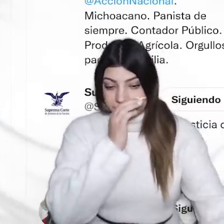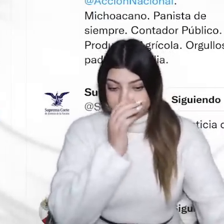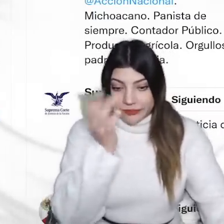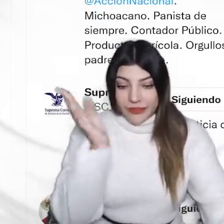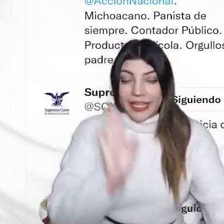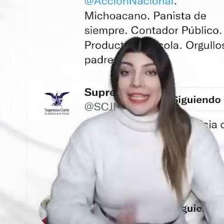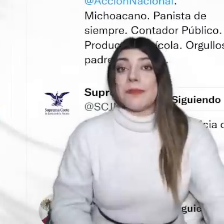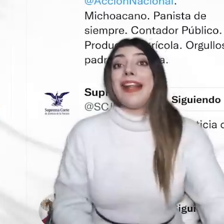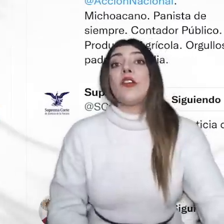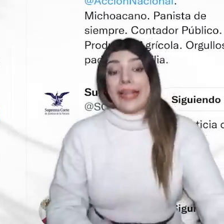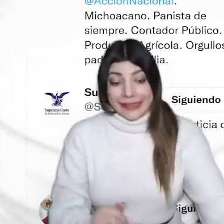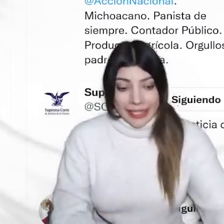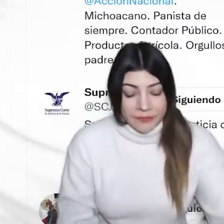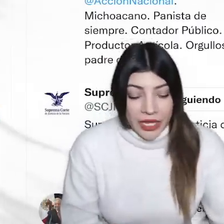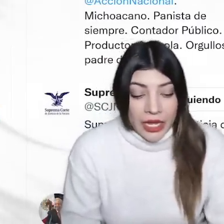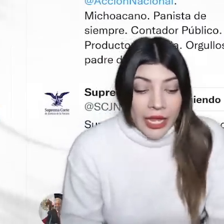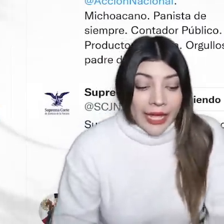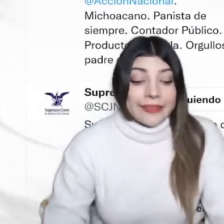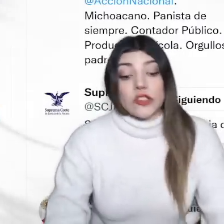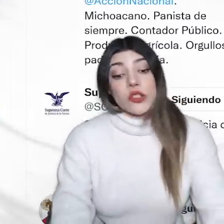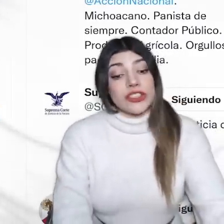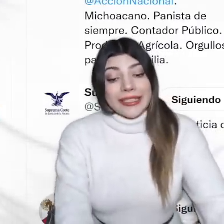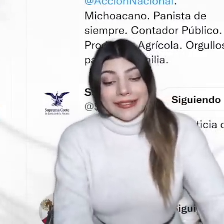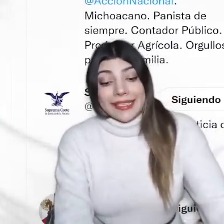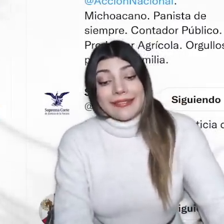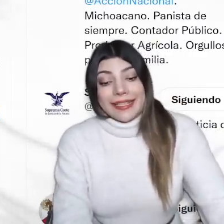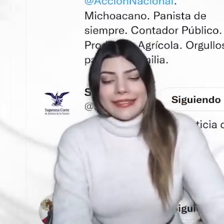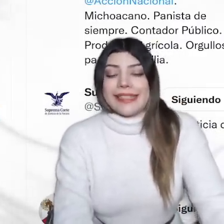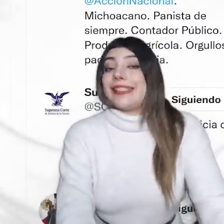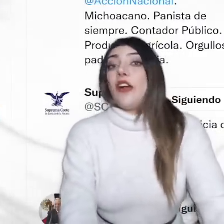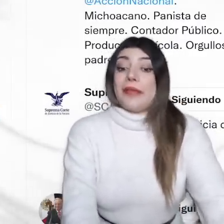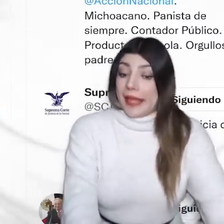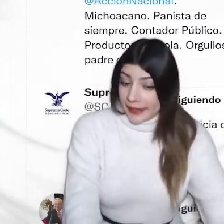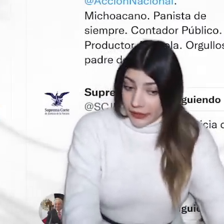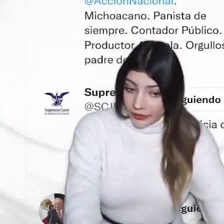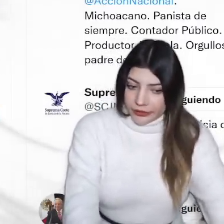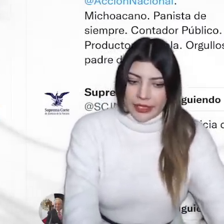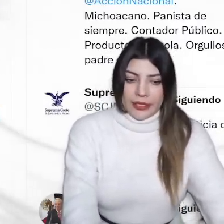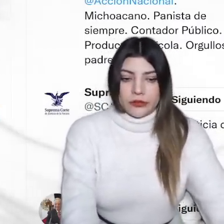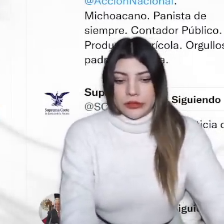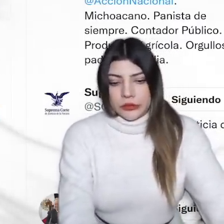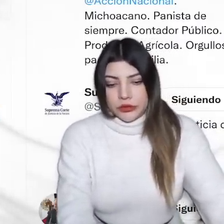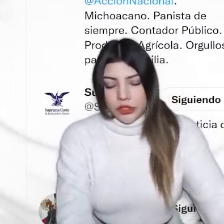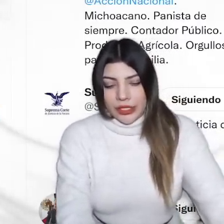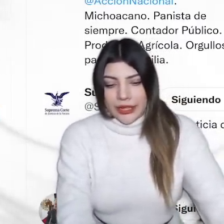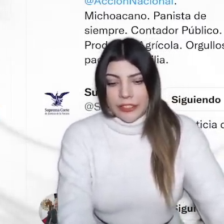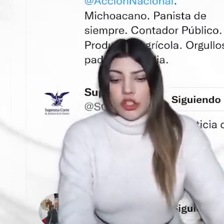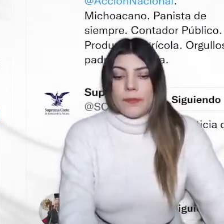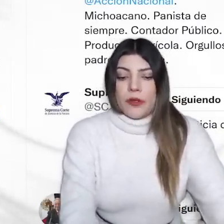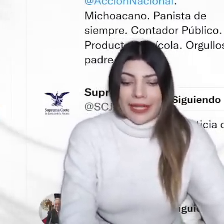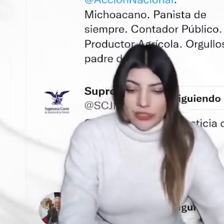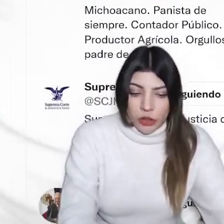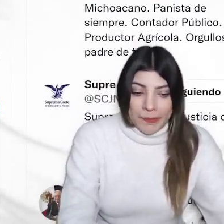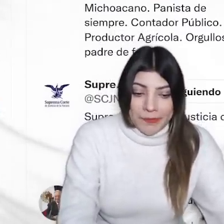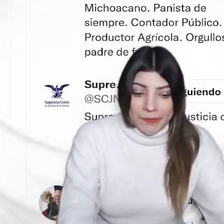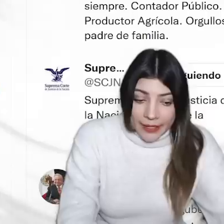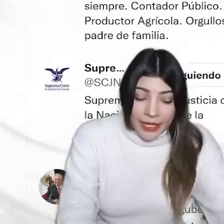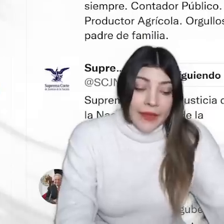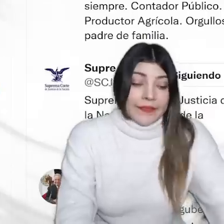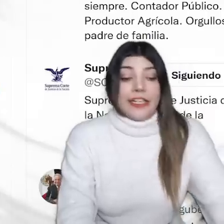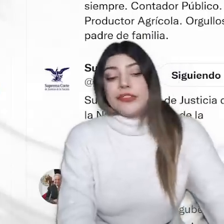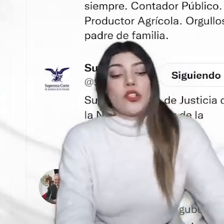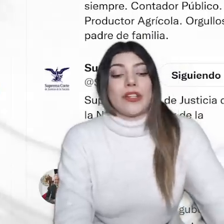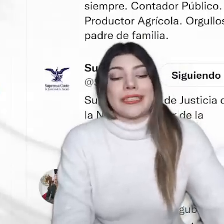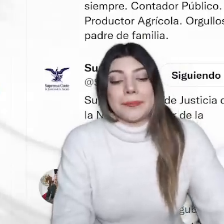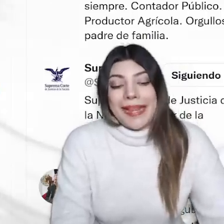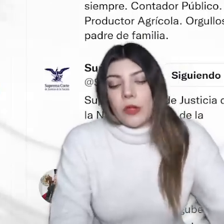bueno, es para lo que les da. Ante los constantes ataques de este gobierno contra la Constitución y la división de poderes, Norma Piña